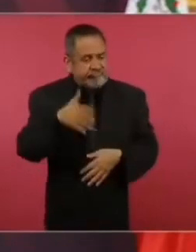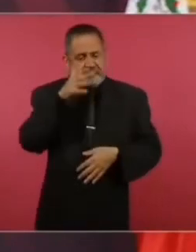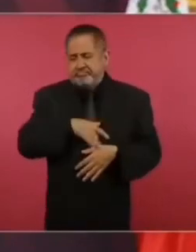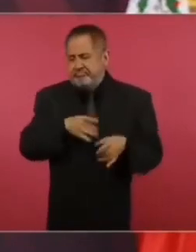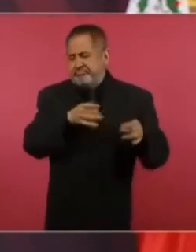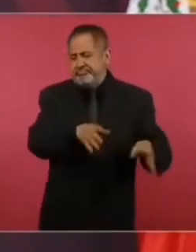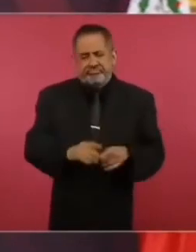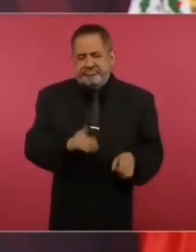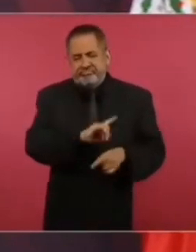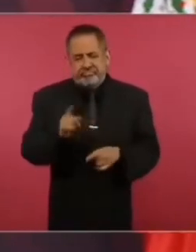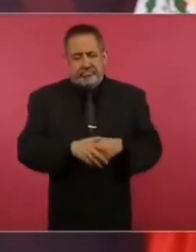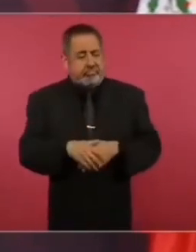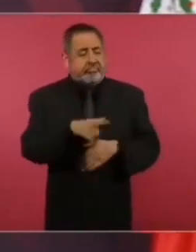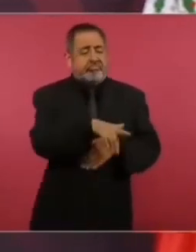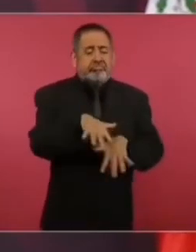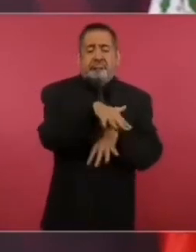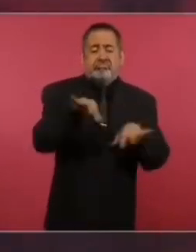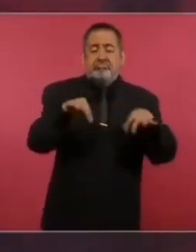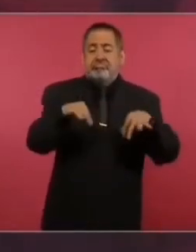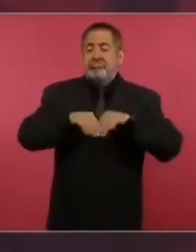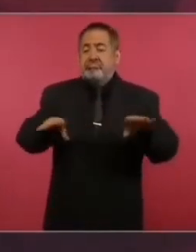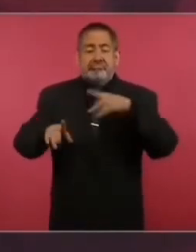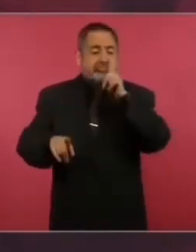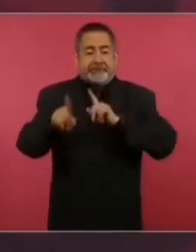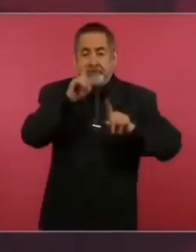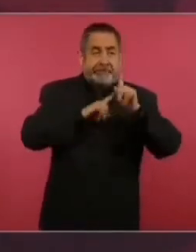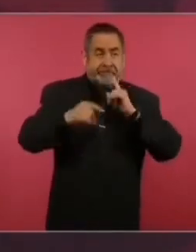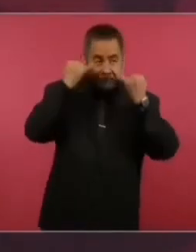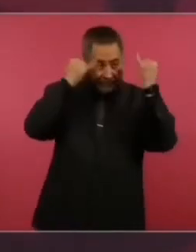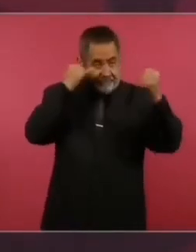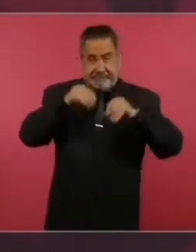Porque vienen actuando como pasquines.